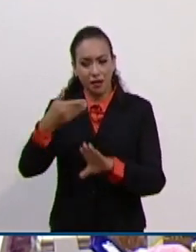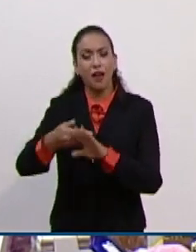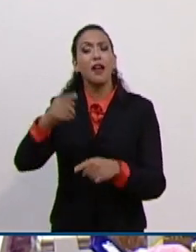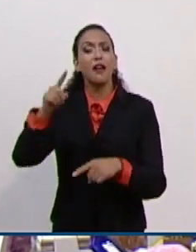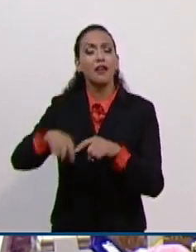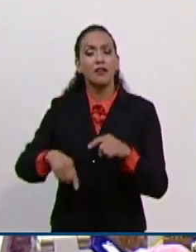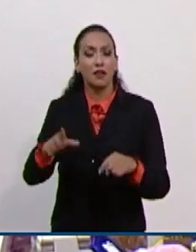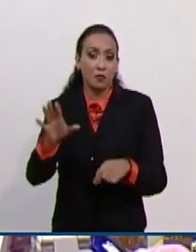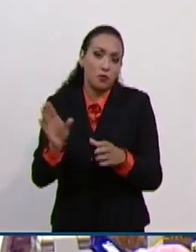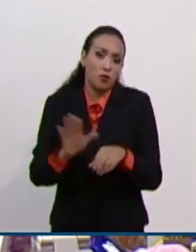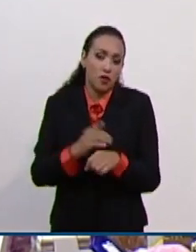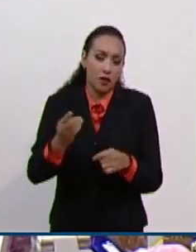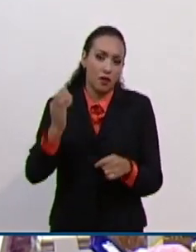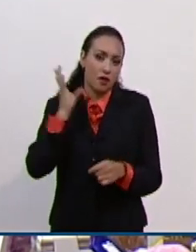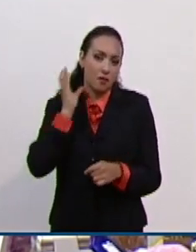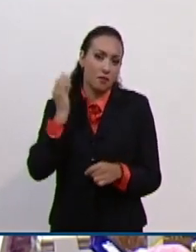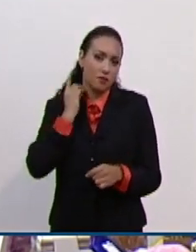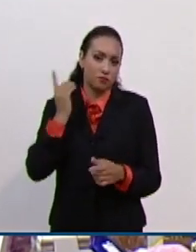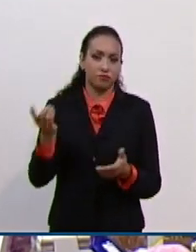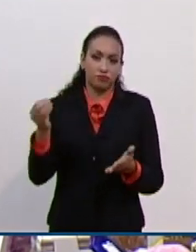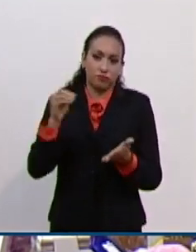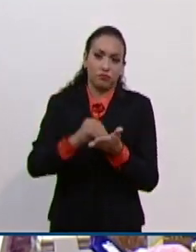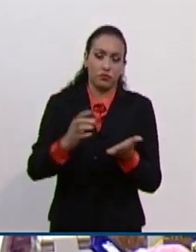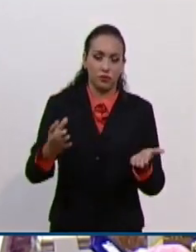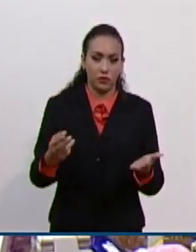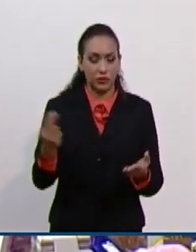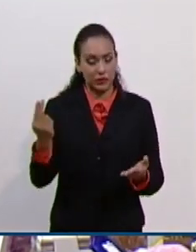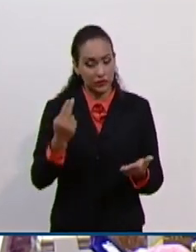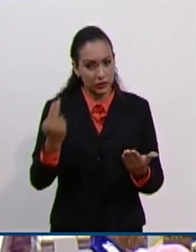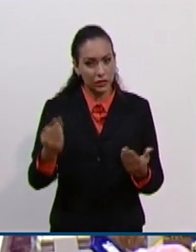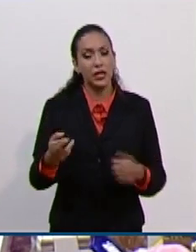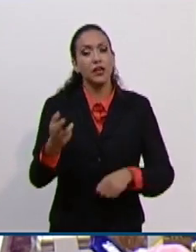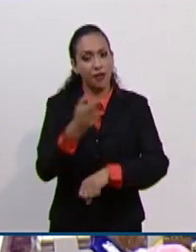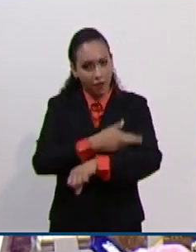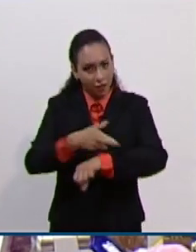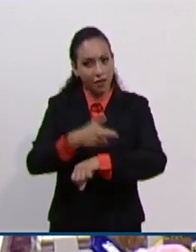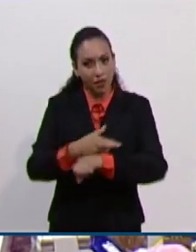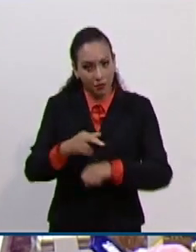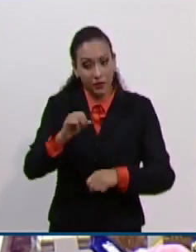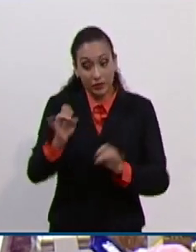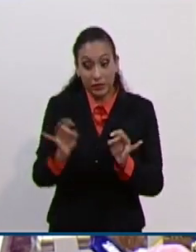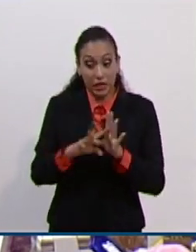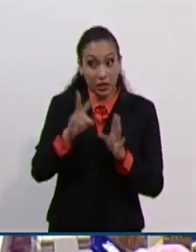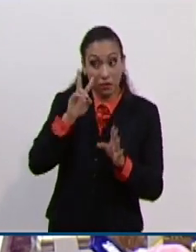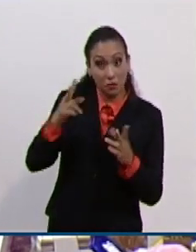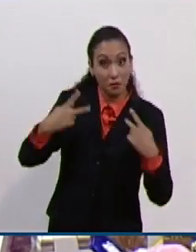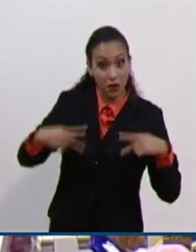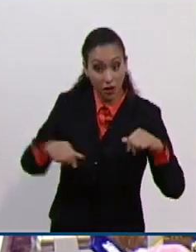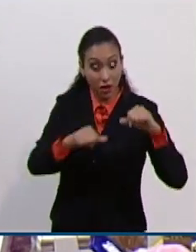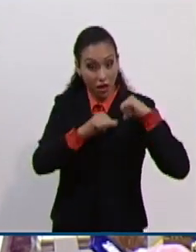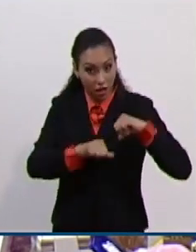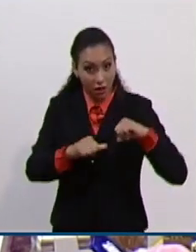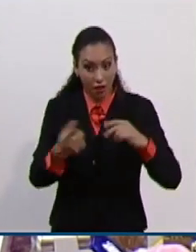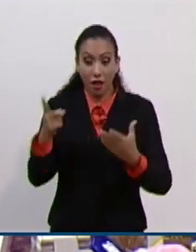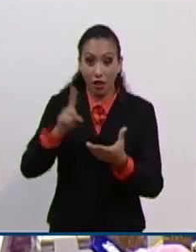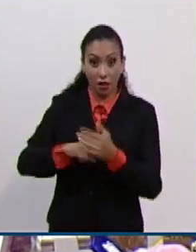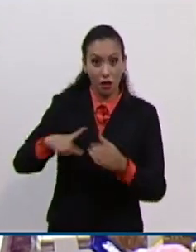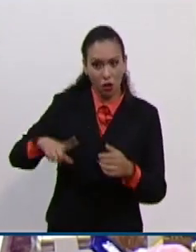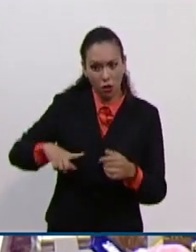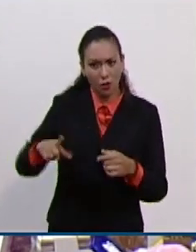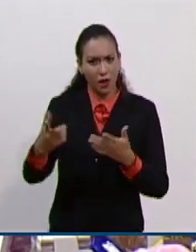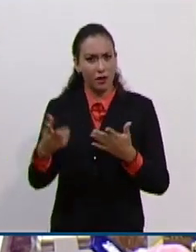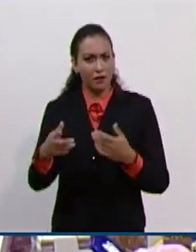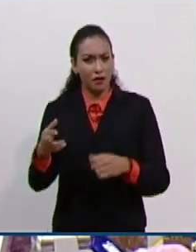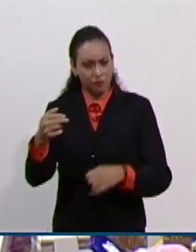la Cámara de Diputados. Que es necesario proceder en contra de posibles delincuentes, desde luego, pero ese